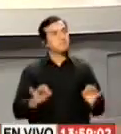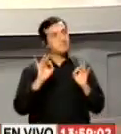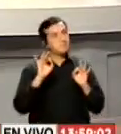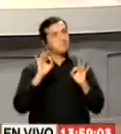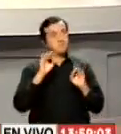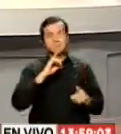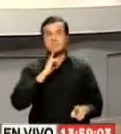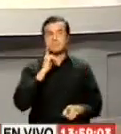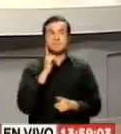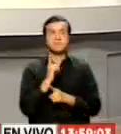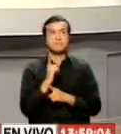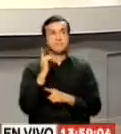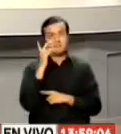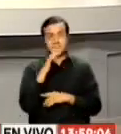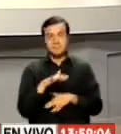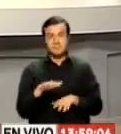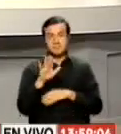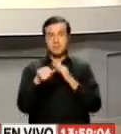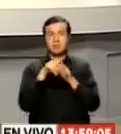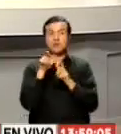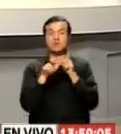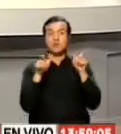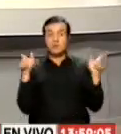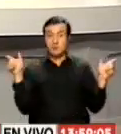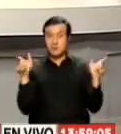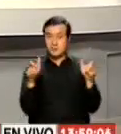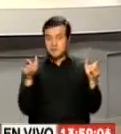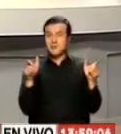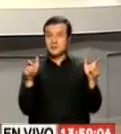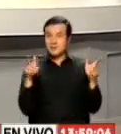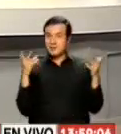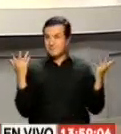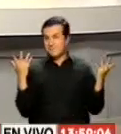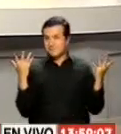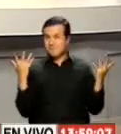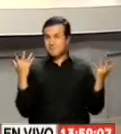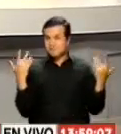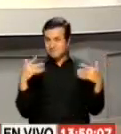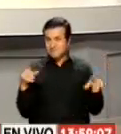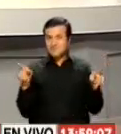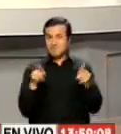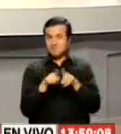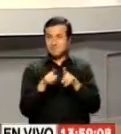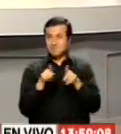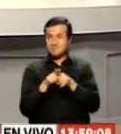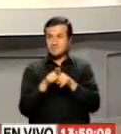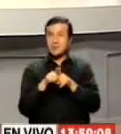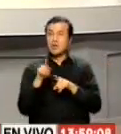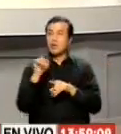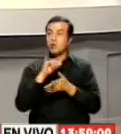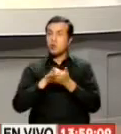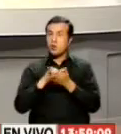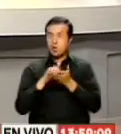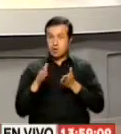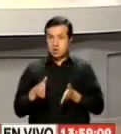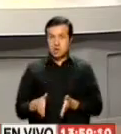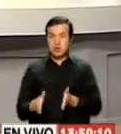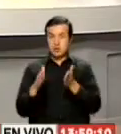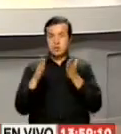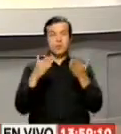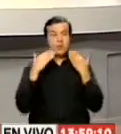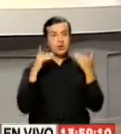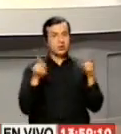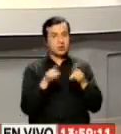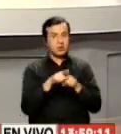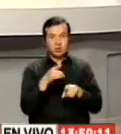Excelente, realmente un atractivo para todas las personas, ¿no? Así como se realiza también el Thanksgiving en Nueva York, en las calles de Nueva York, Guayaquil